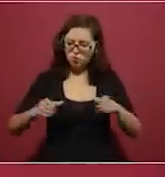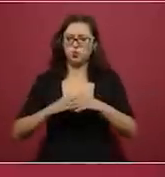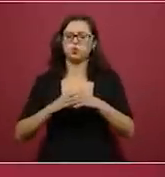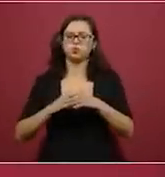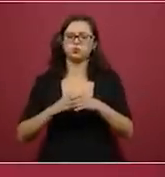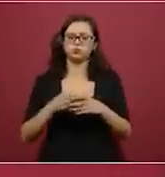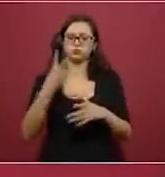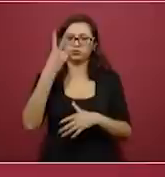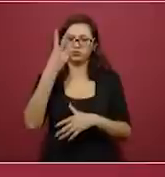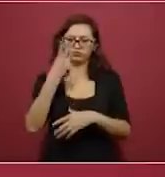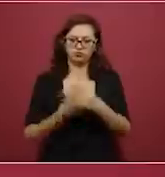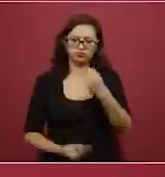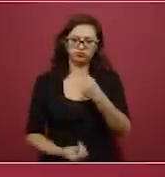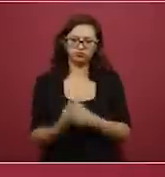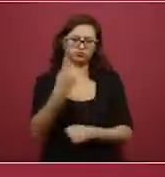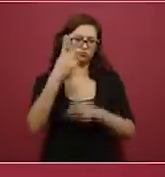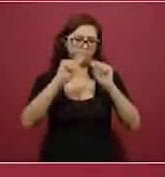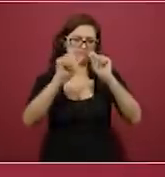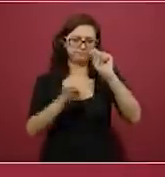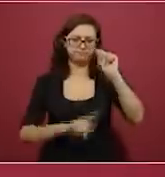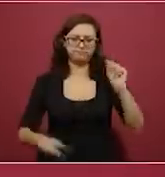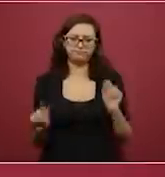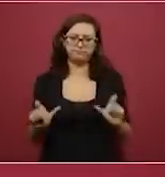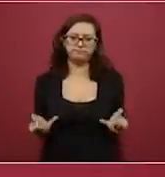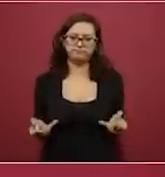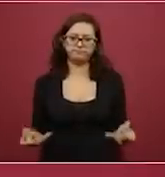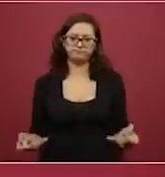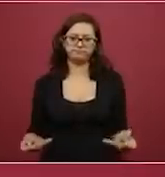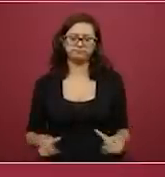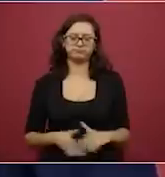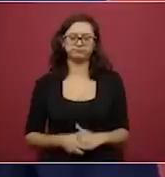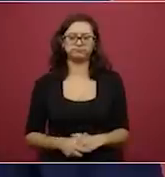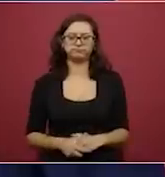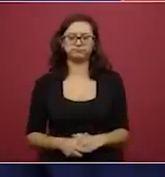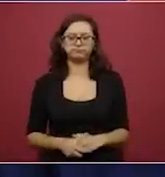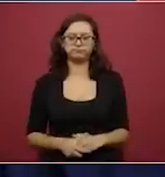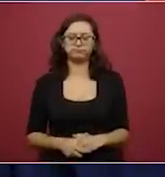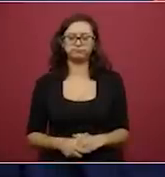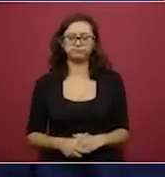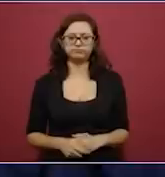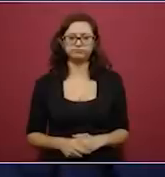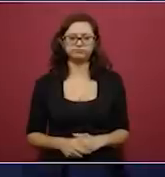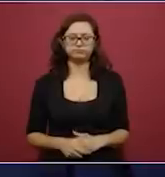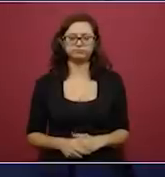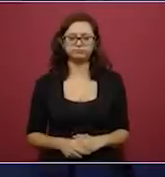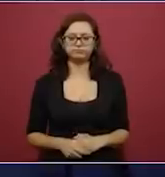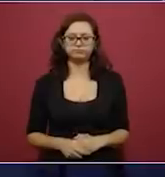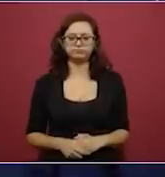esos elementos la guardia nacional también